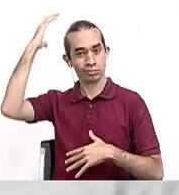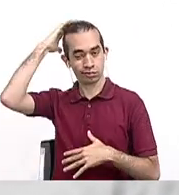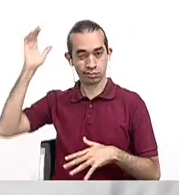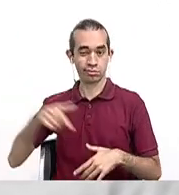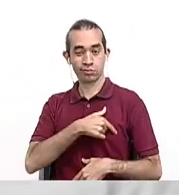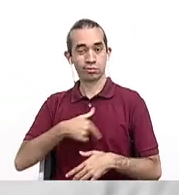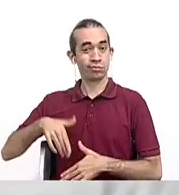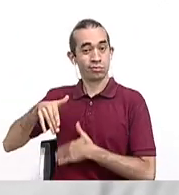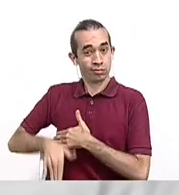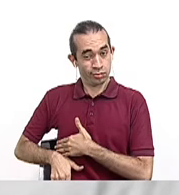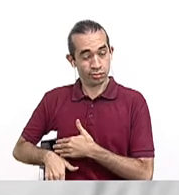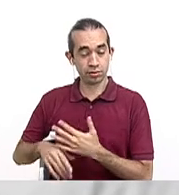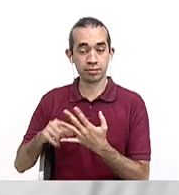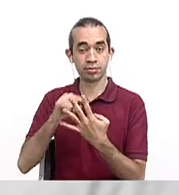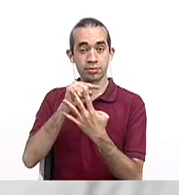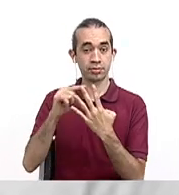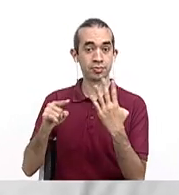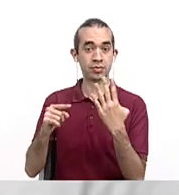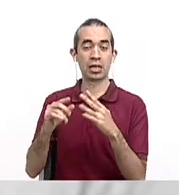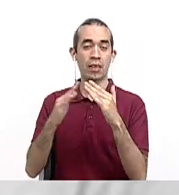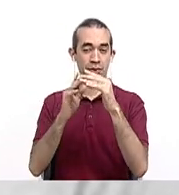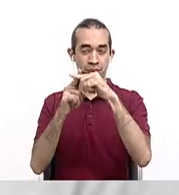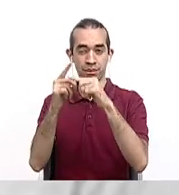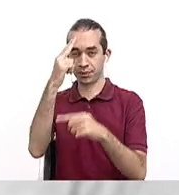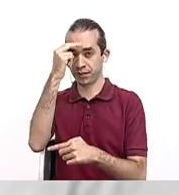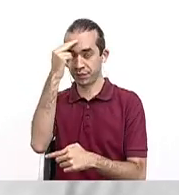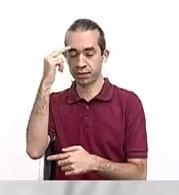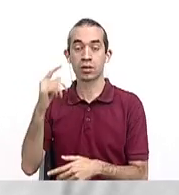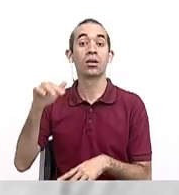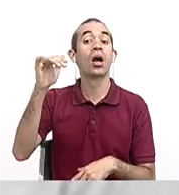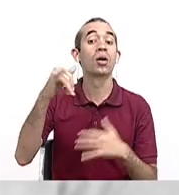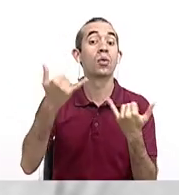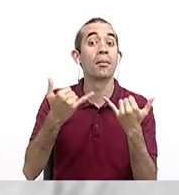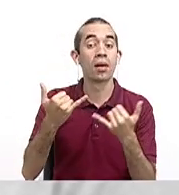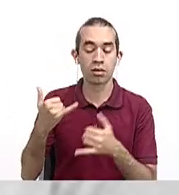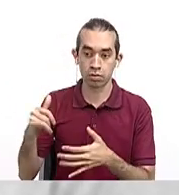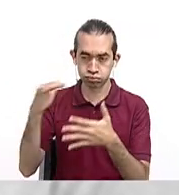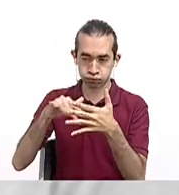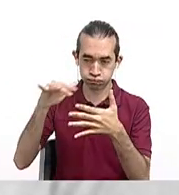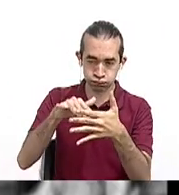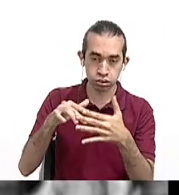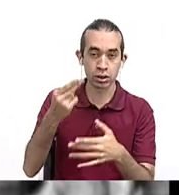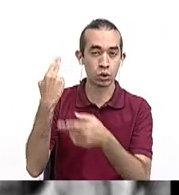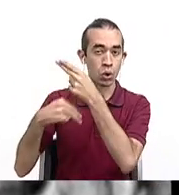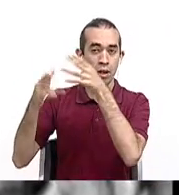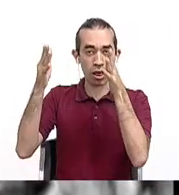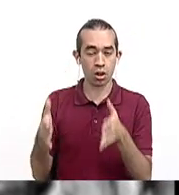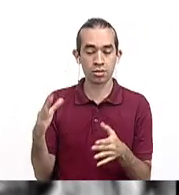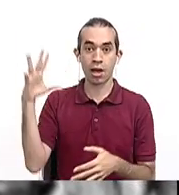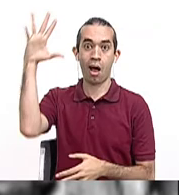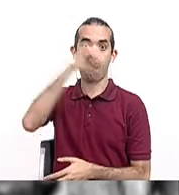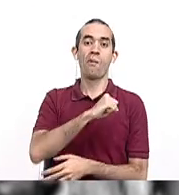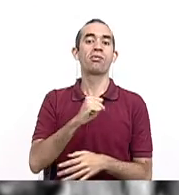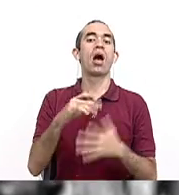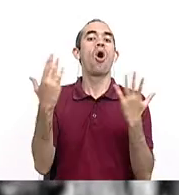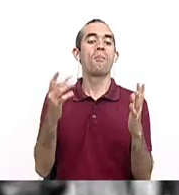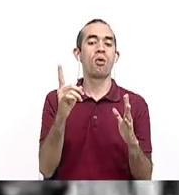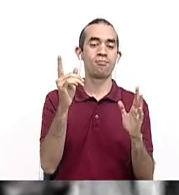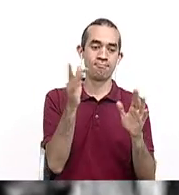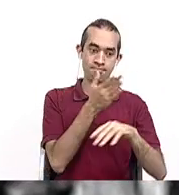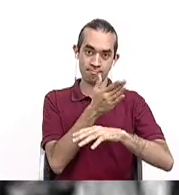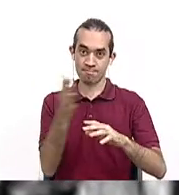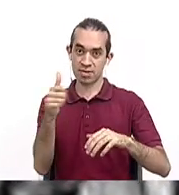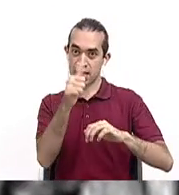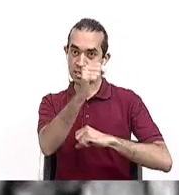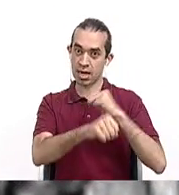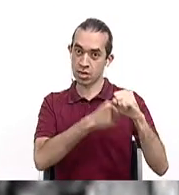varias décadas después algunos historiadores han investigado interesantes elementos que redescubren la década y que nos permiten observarla con